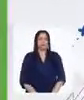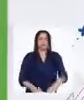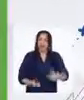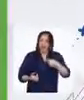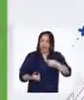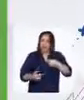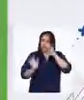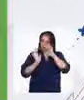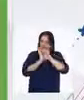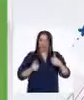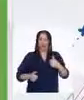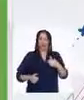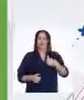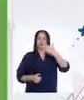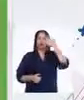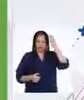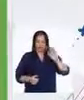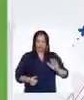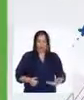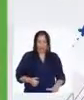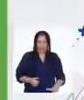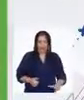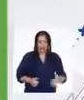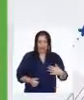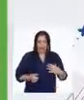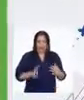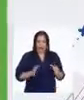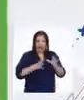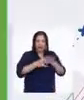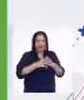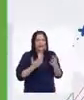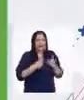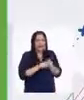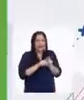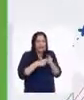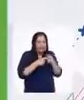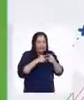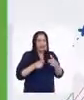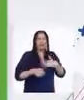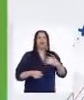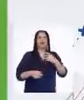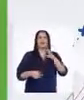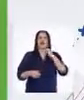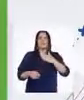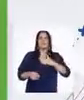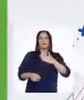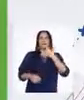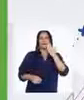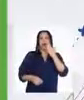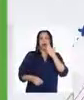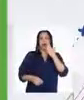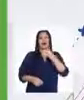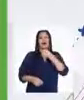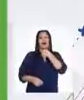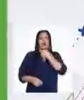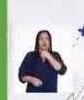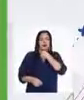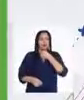Cuando era niña, teníamos una familia de tejedores, porque tanto a mi mamá como a mis abuelitos les